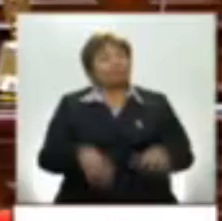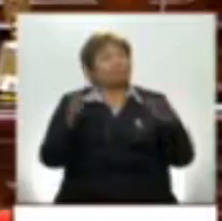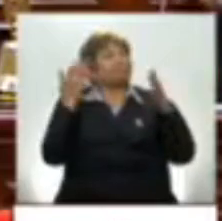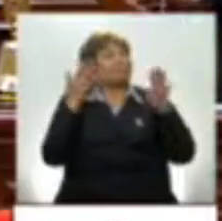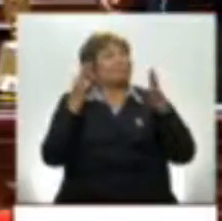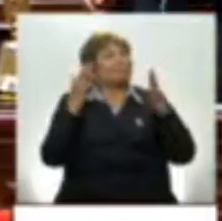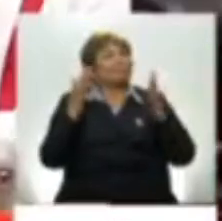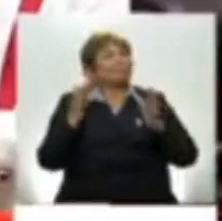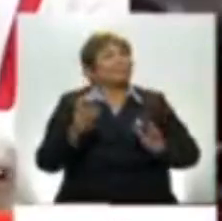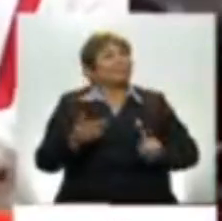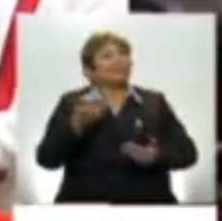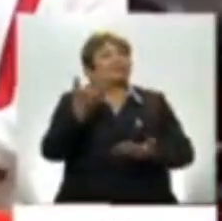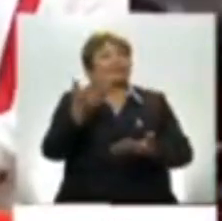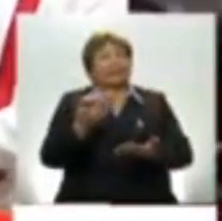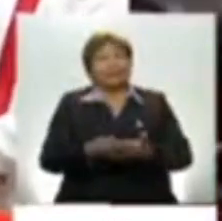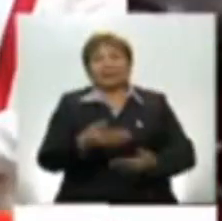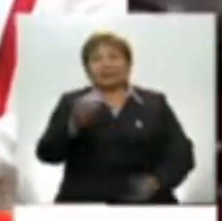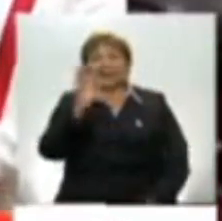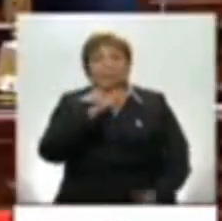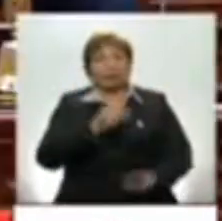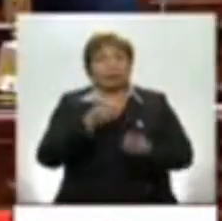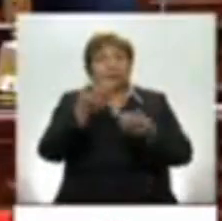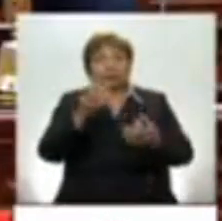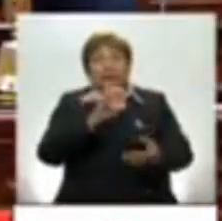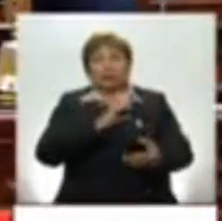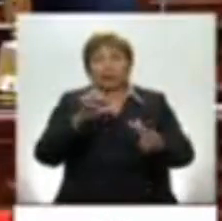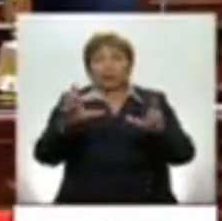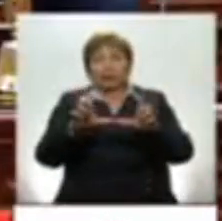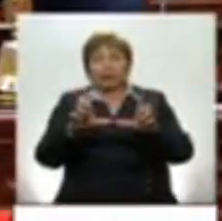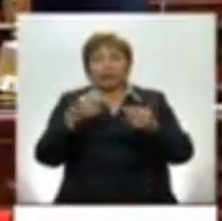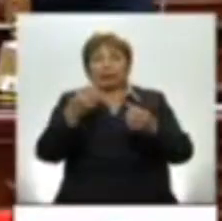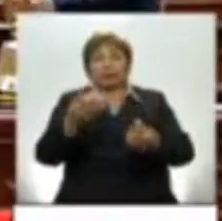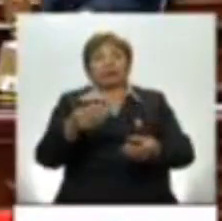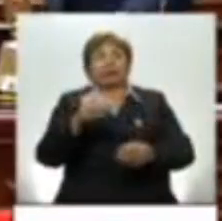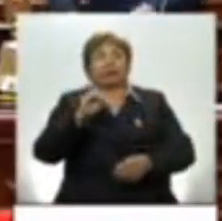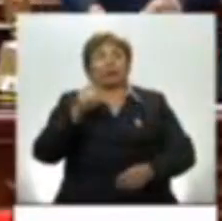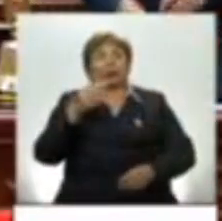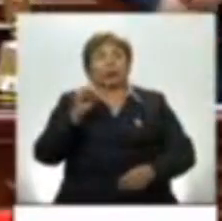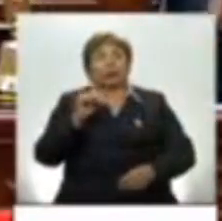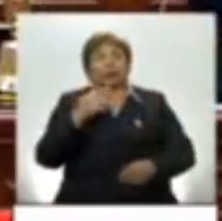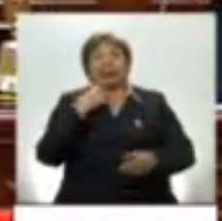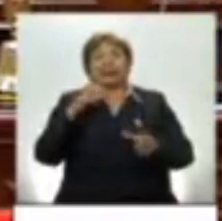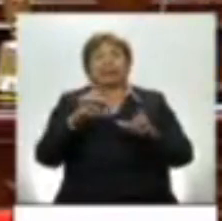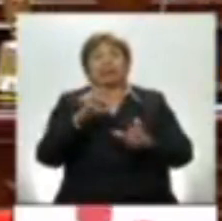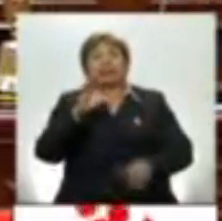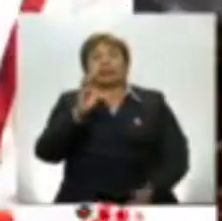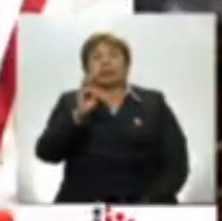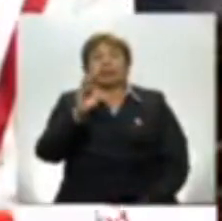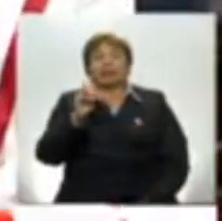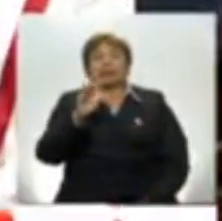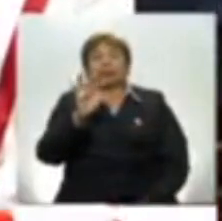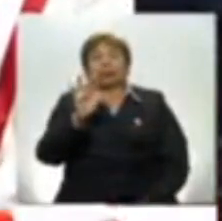Jurado Nacional de Elecciones, credencial otorgada a Diana Carolina González Delgado, DNI